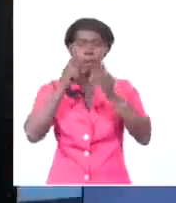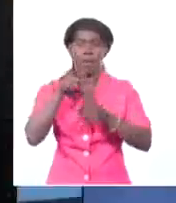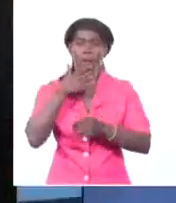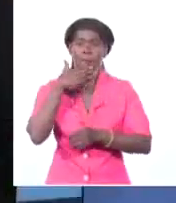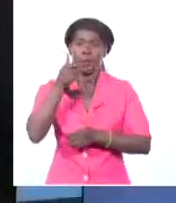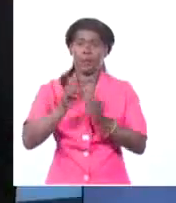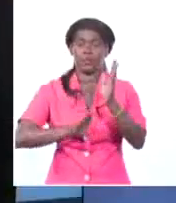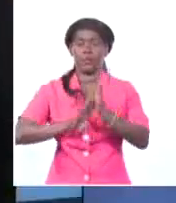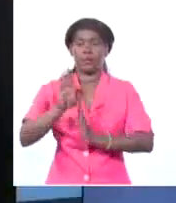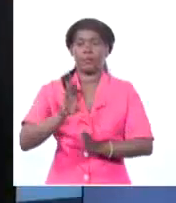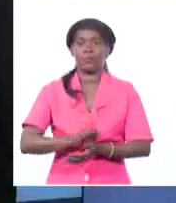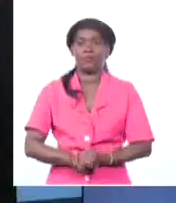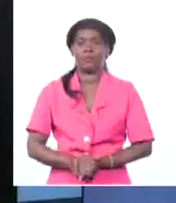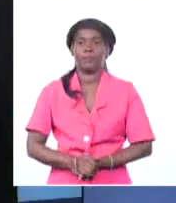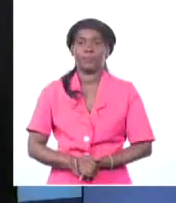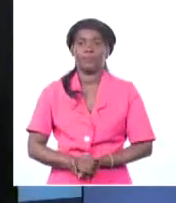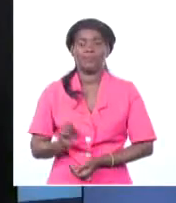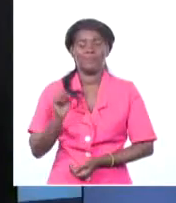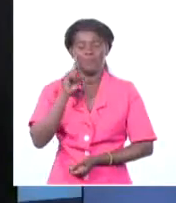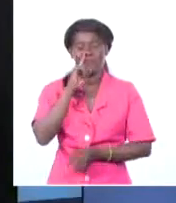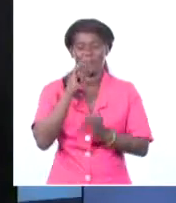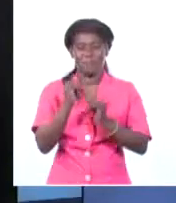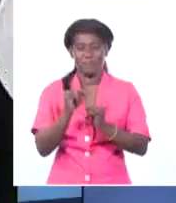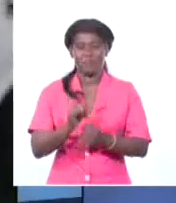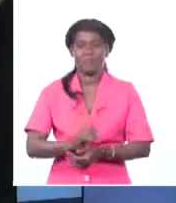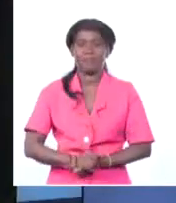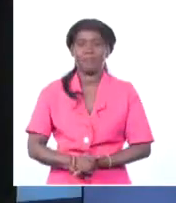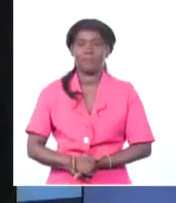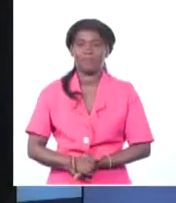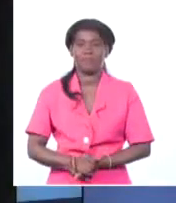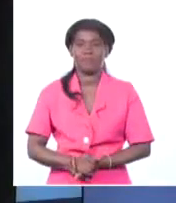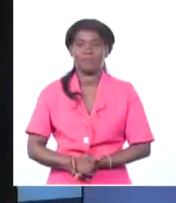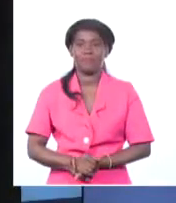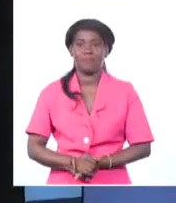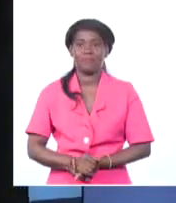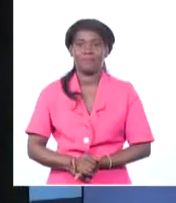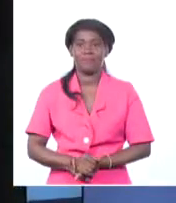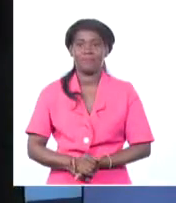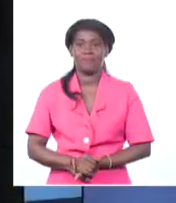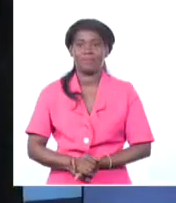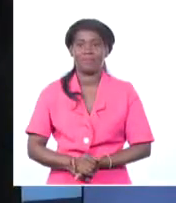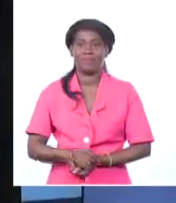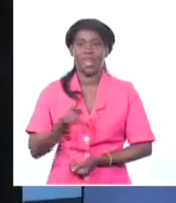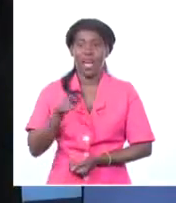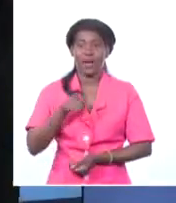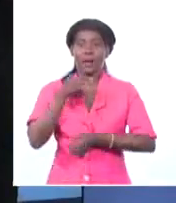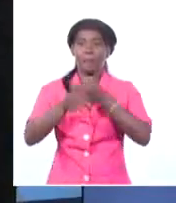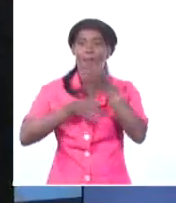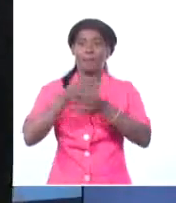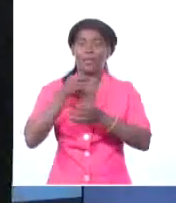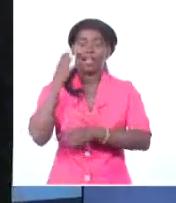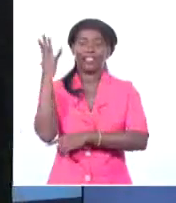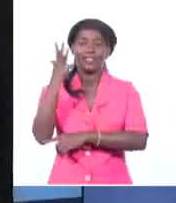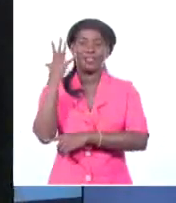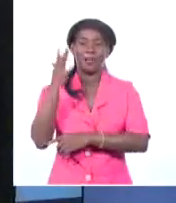Artemisa. Finalizan así las breves nacionales. Yo dejé el set listo para la meteorología que presenta el doctor José Rubiera.